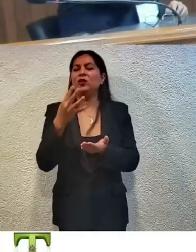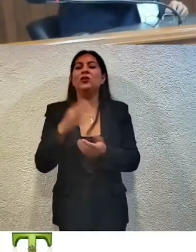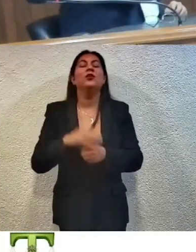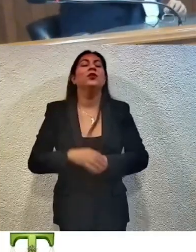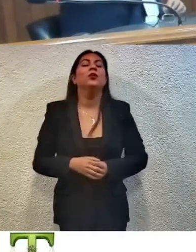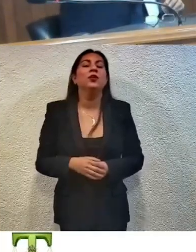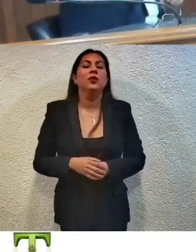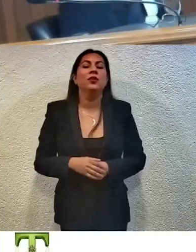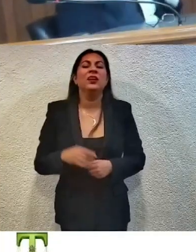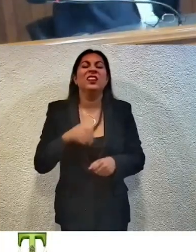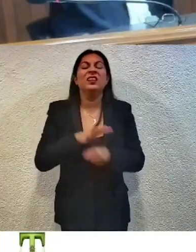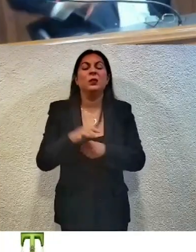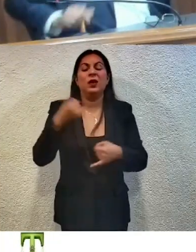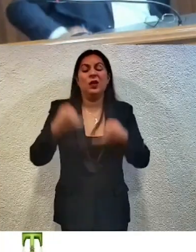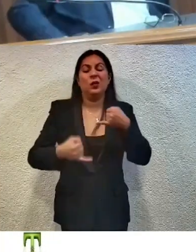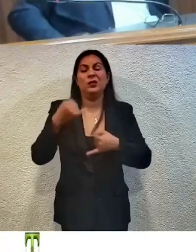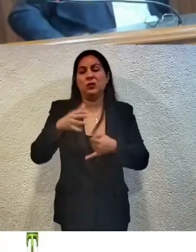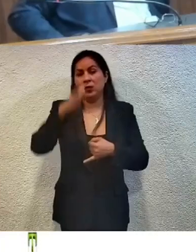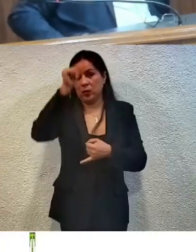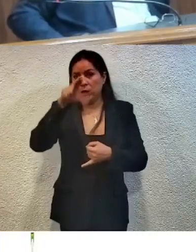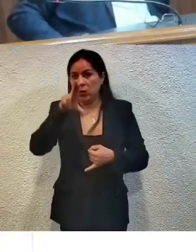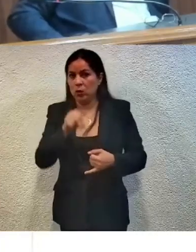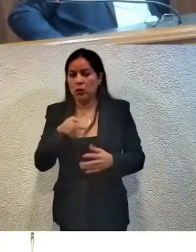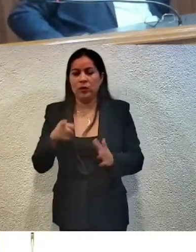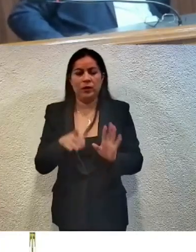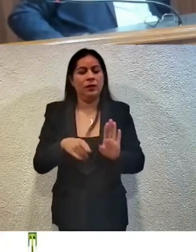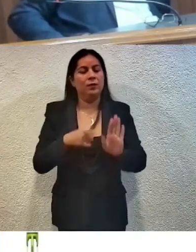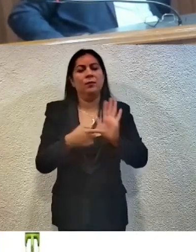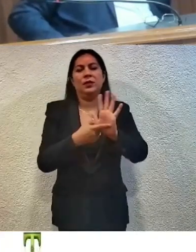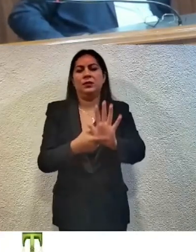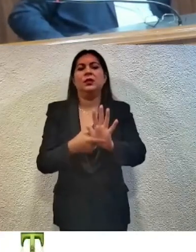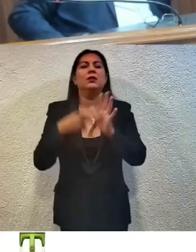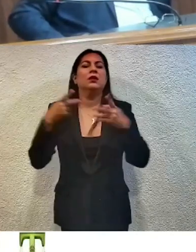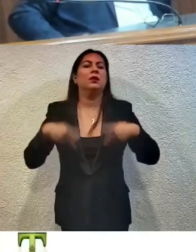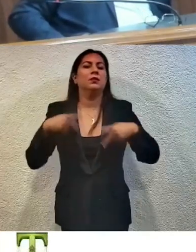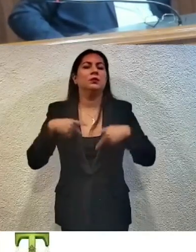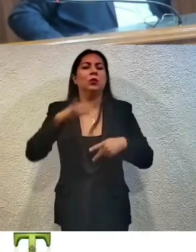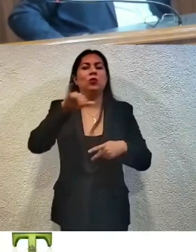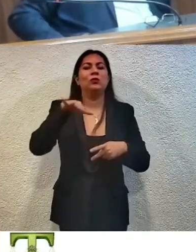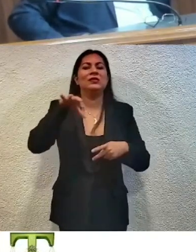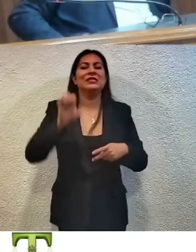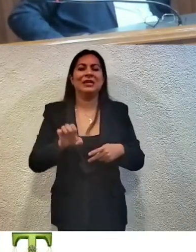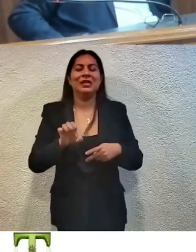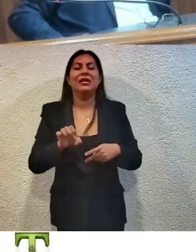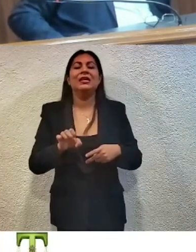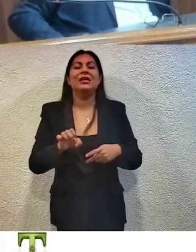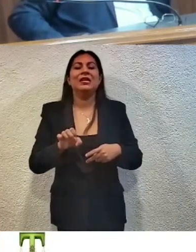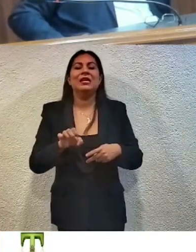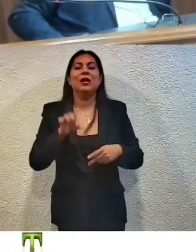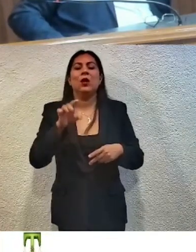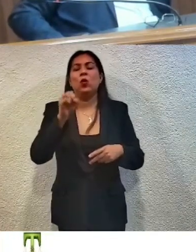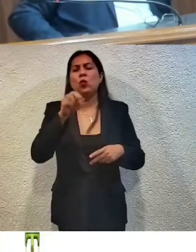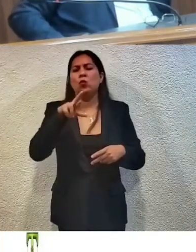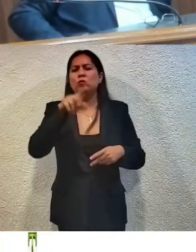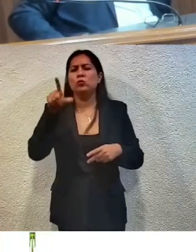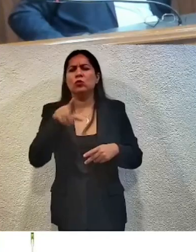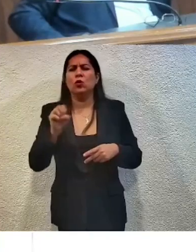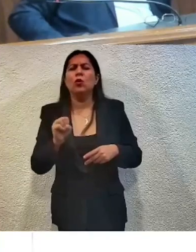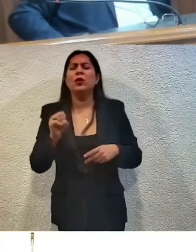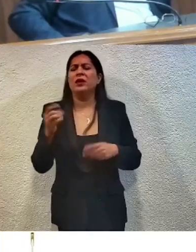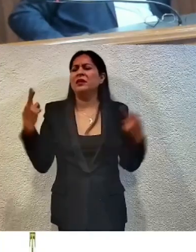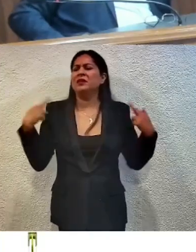TEE-GIN/022/2024 relativo al juicio de inconformidad interpuesto por el ciudadano José Andrés Saláis Orozco en calidad